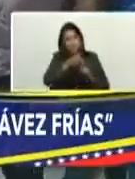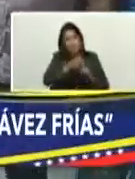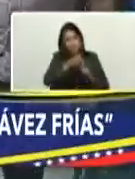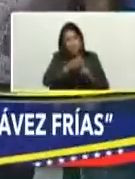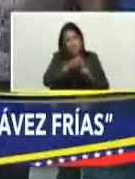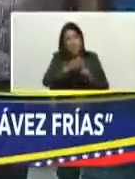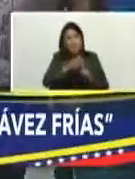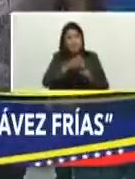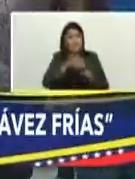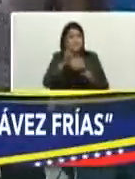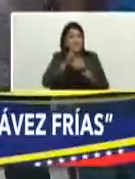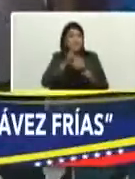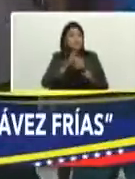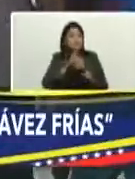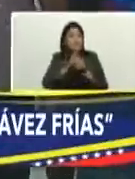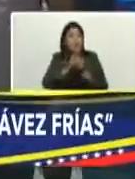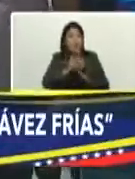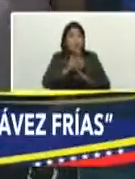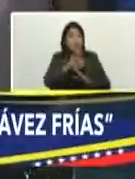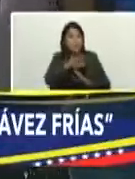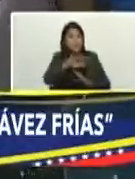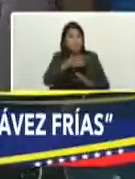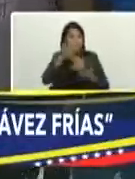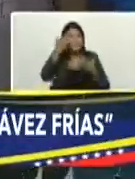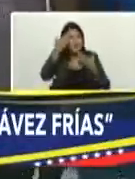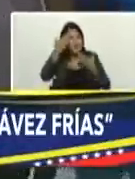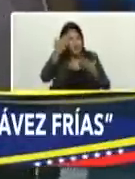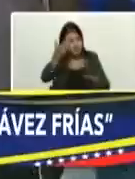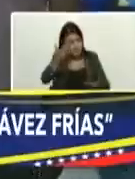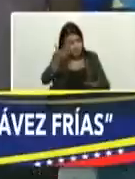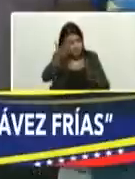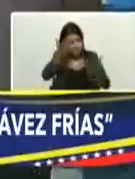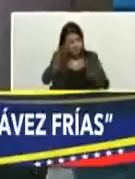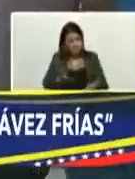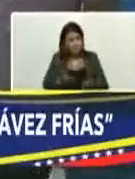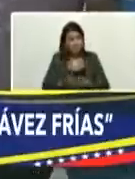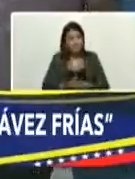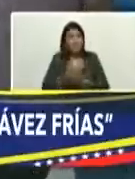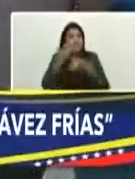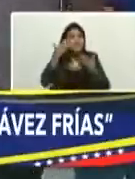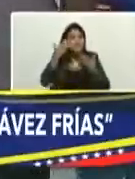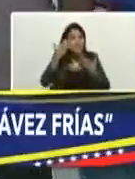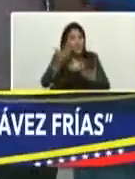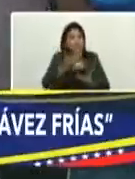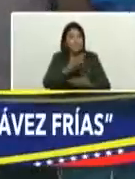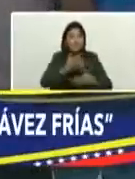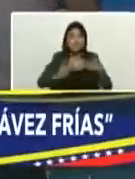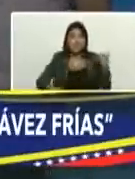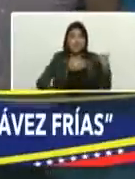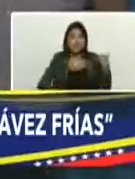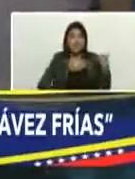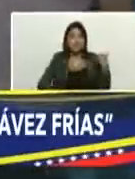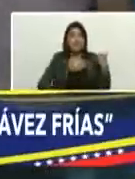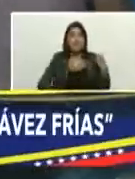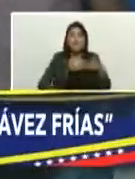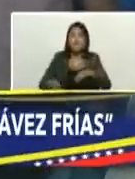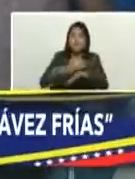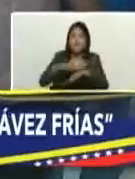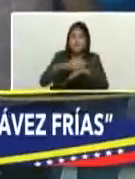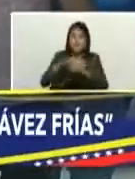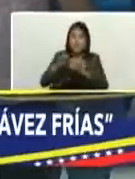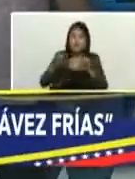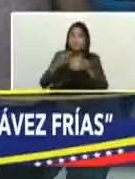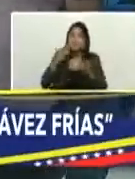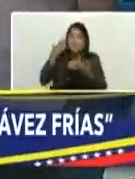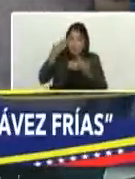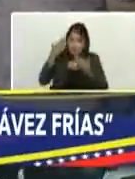territorio nacional. Desde aquí, un grato saludo. Agradecemos a usted, señor presidente, a nuestra ministra Yelixa Santaella, a